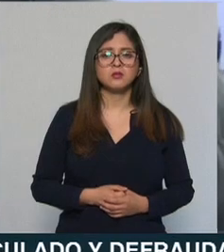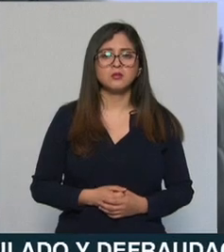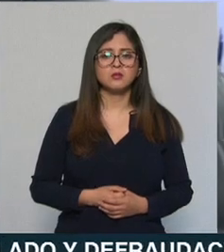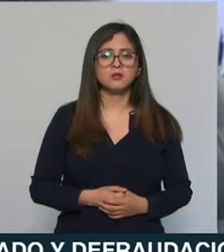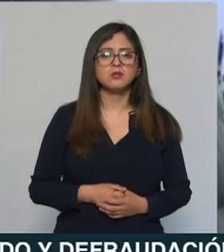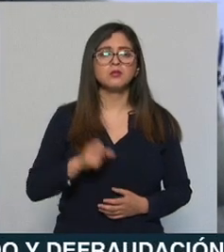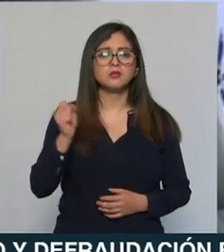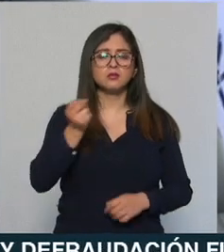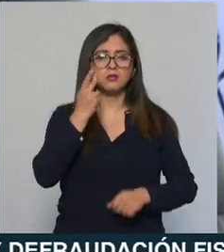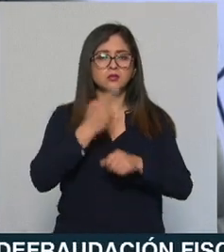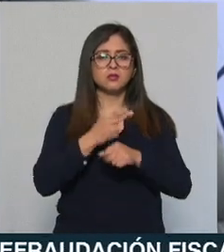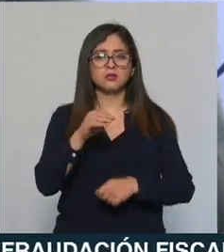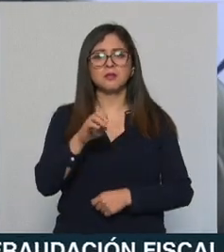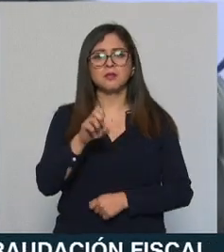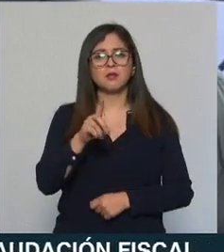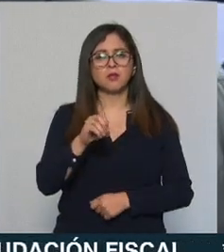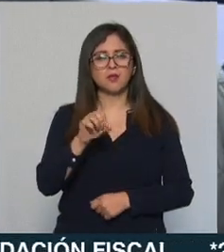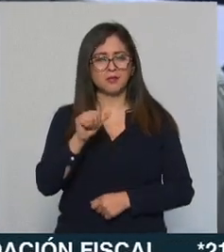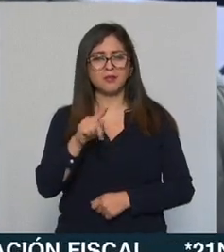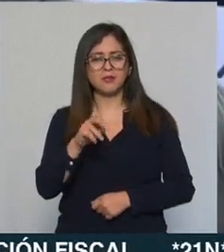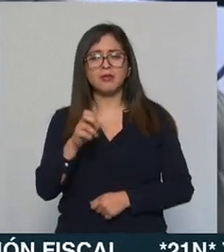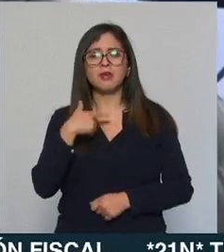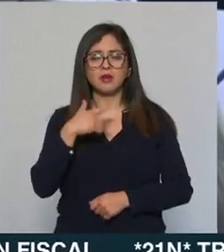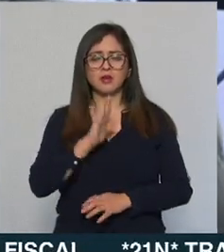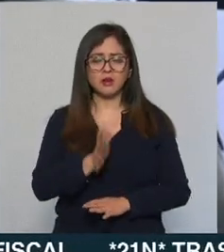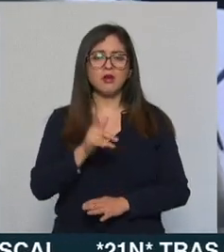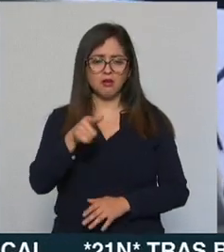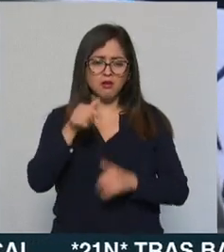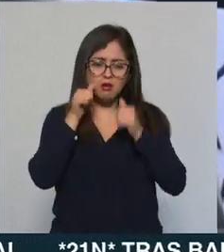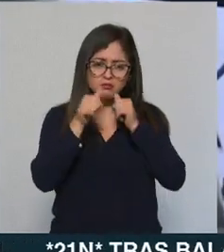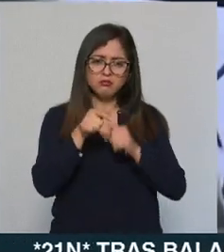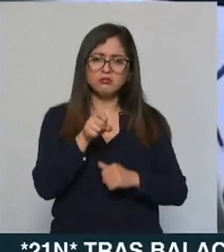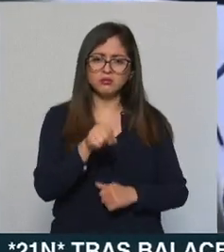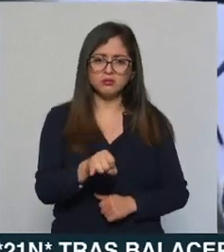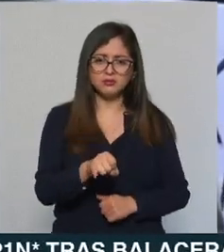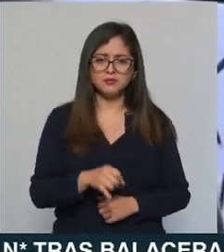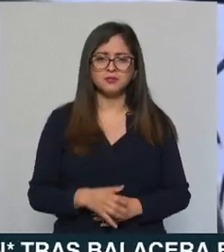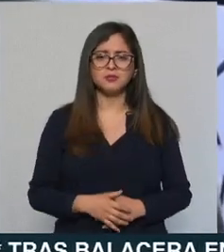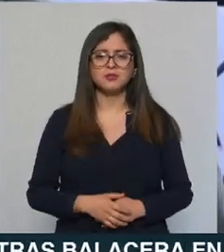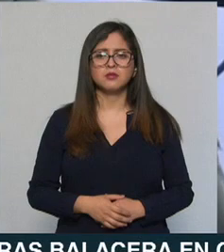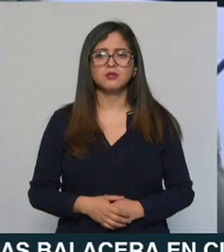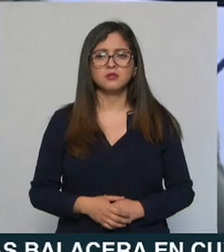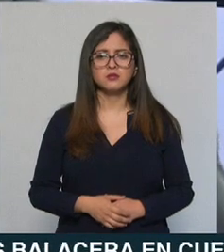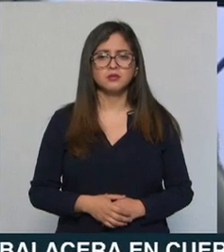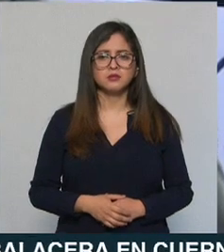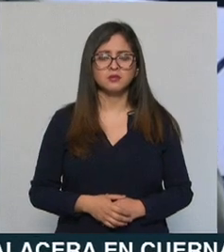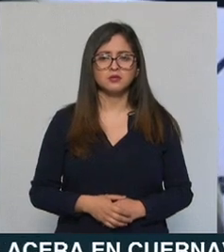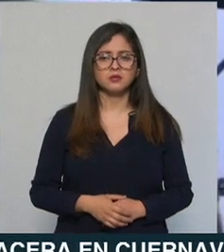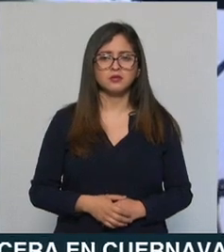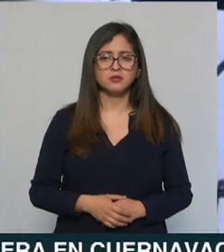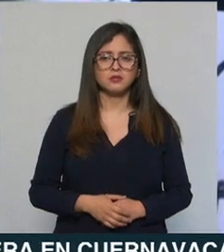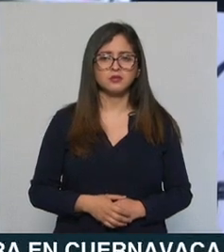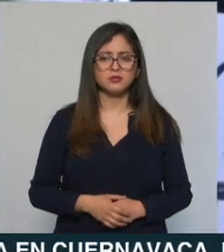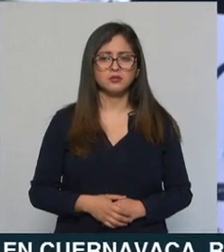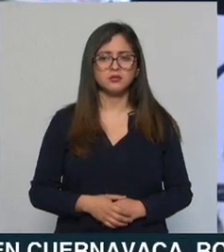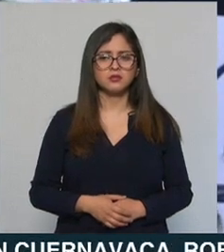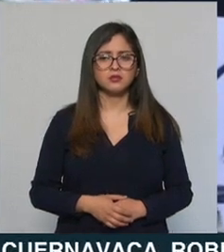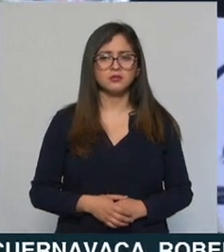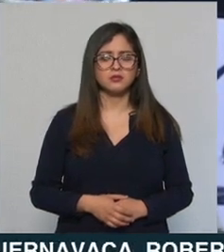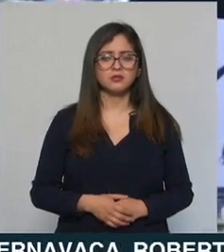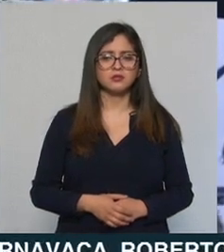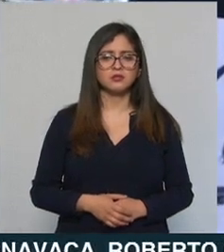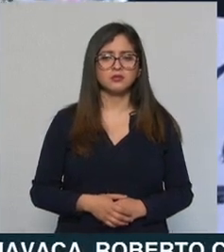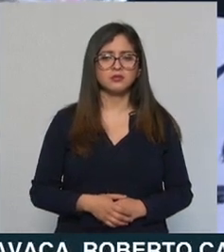Medio Ambiente y nos han atendido también. Pero lo que está ocurriendo es que efectivamente